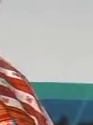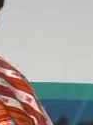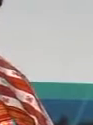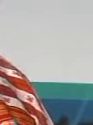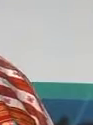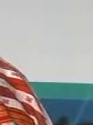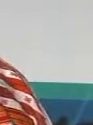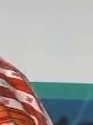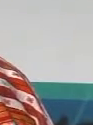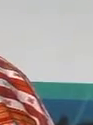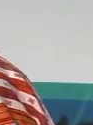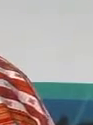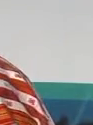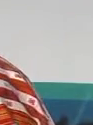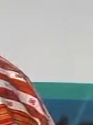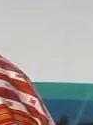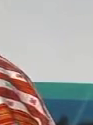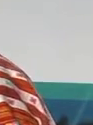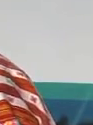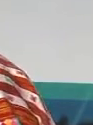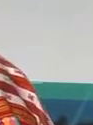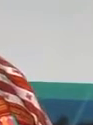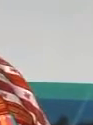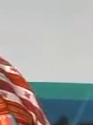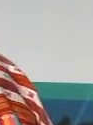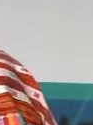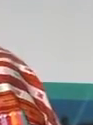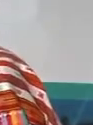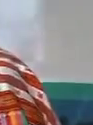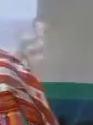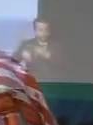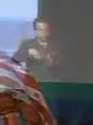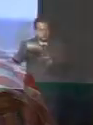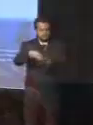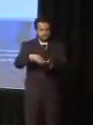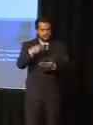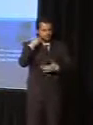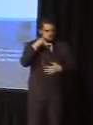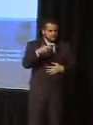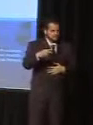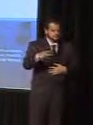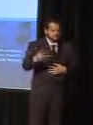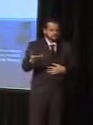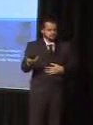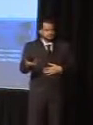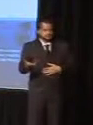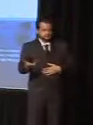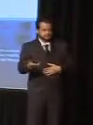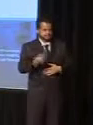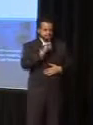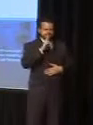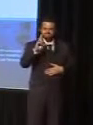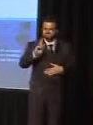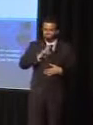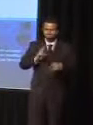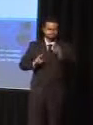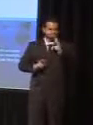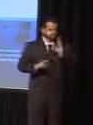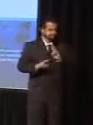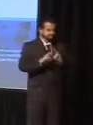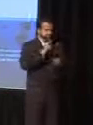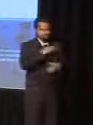después una segunda ronda de otros 5 minutos y responderemos preguntas del auditorio y